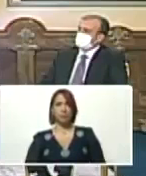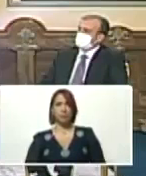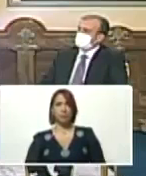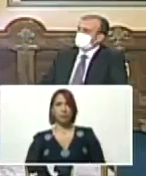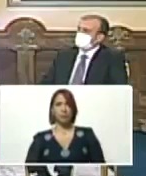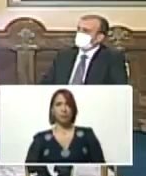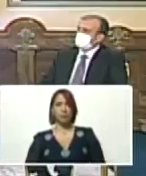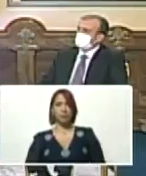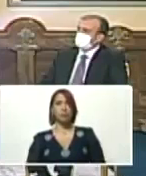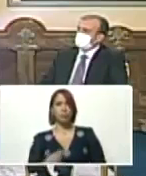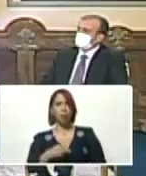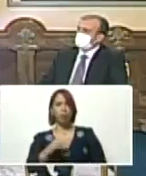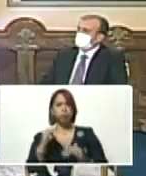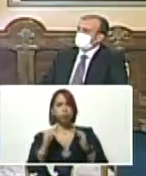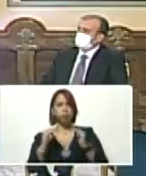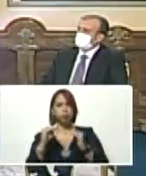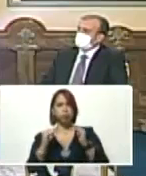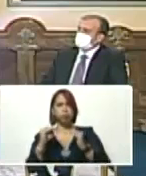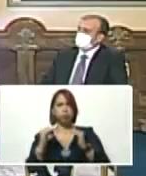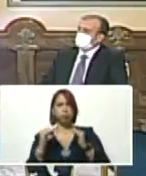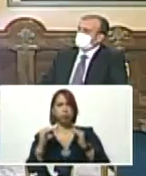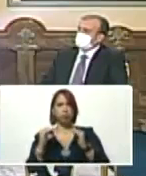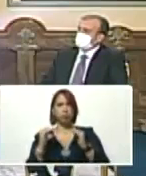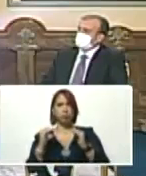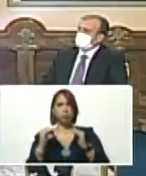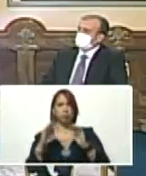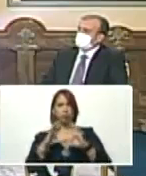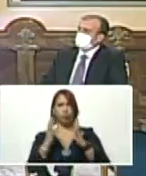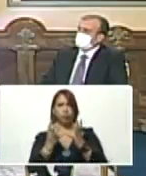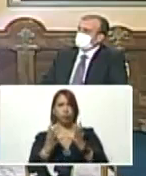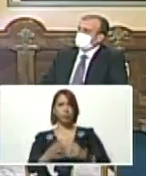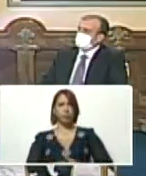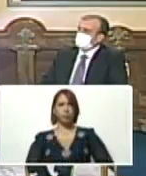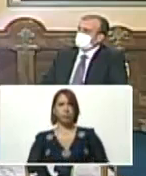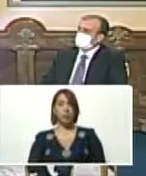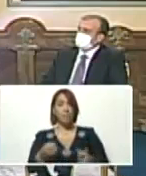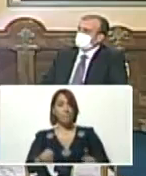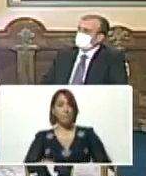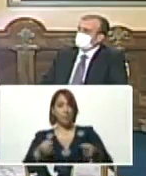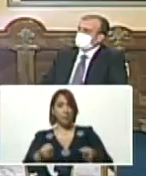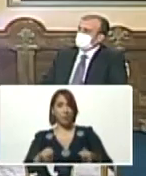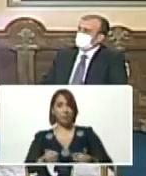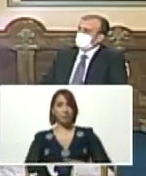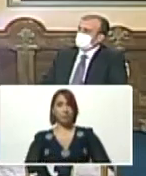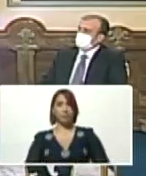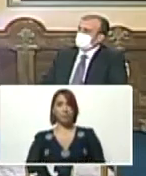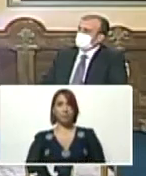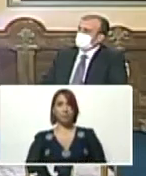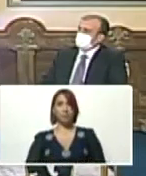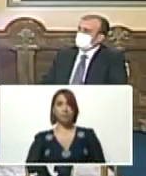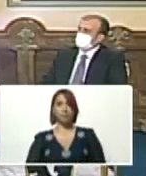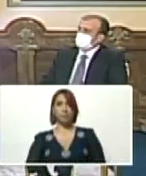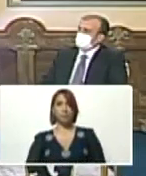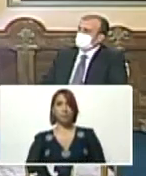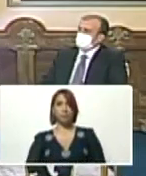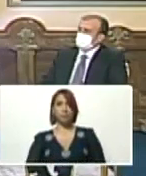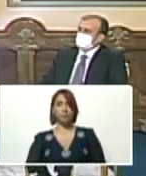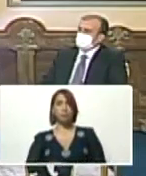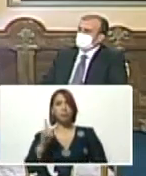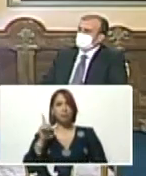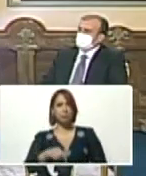Logramos estabilizar a nivel global el mercado, el precio se